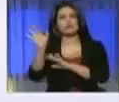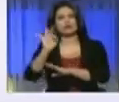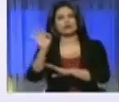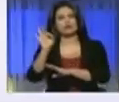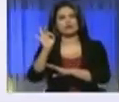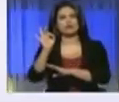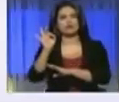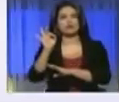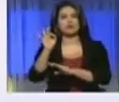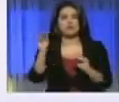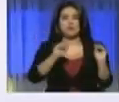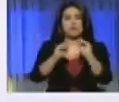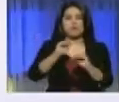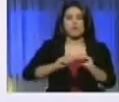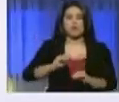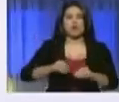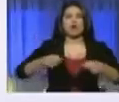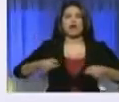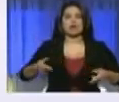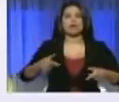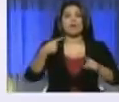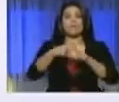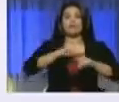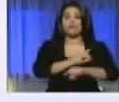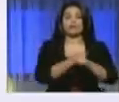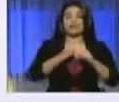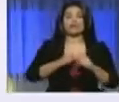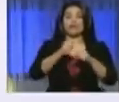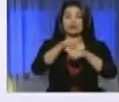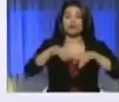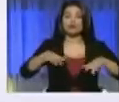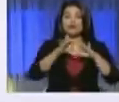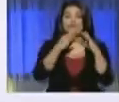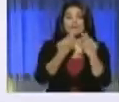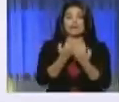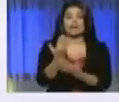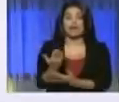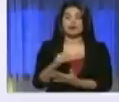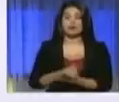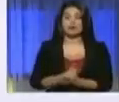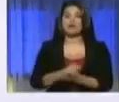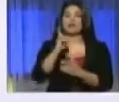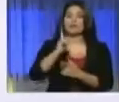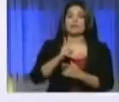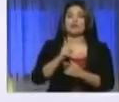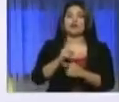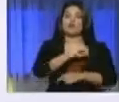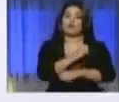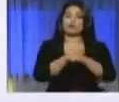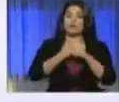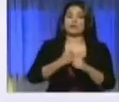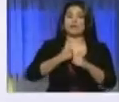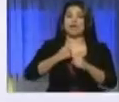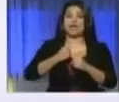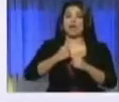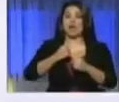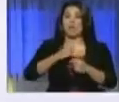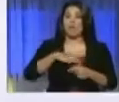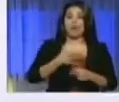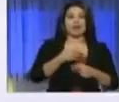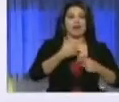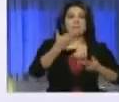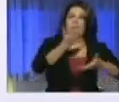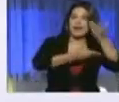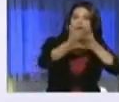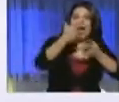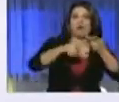Y los beneficios que traen fortalecen la estructura familiar, fortalecen la capacidad para salir al mercado, fortalecen